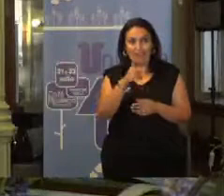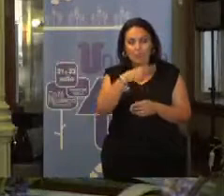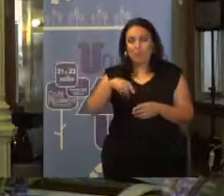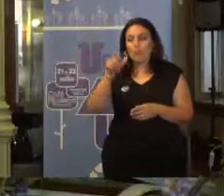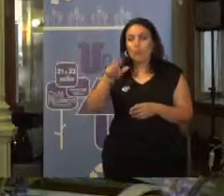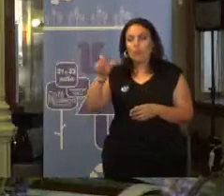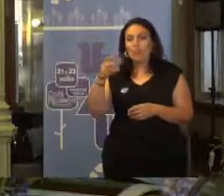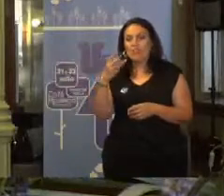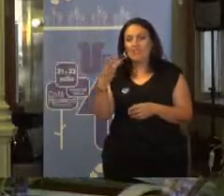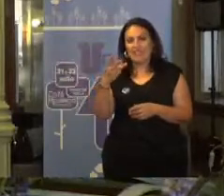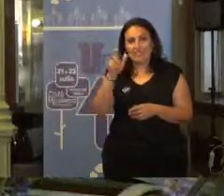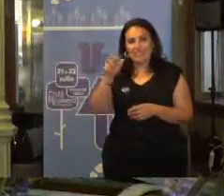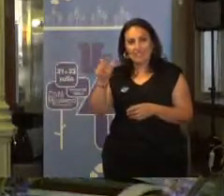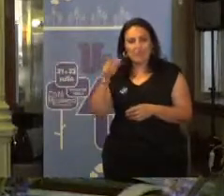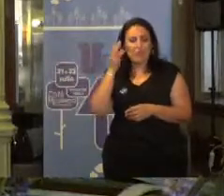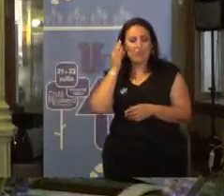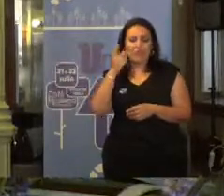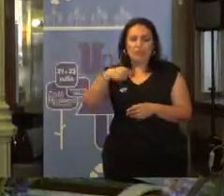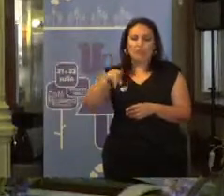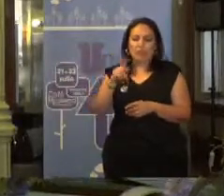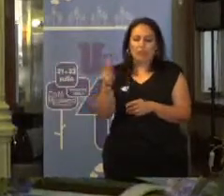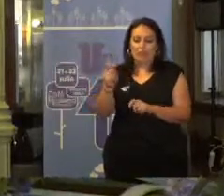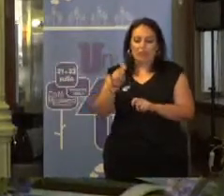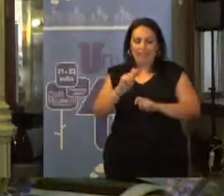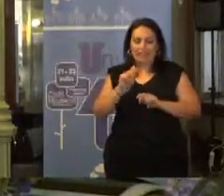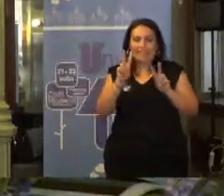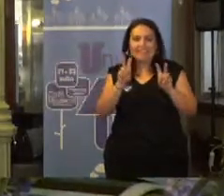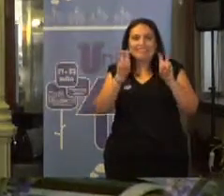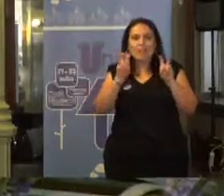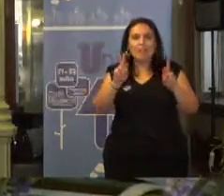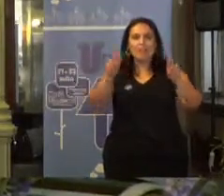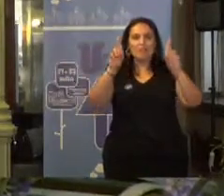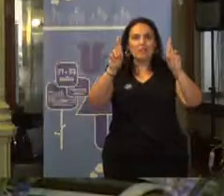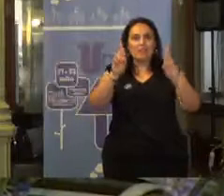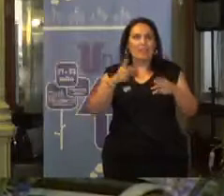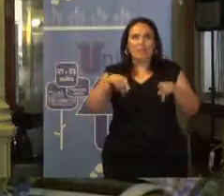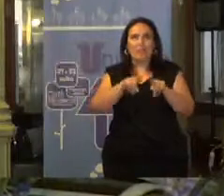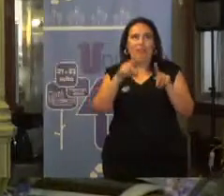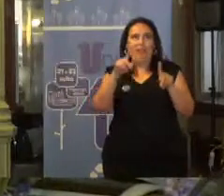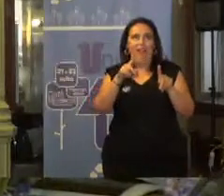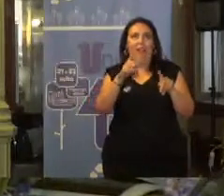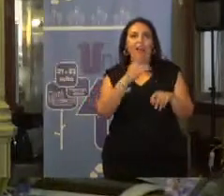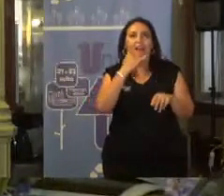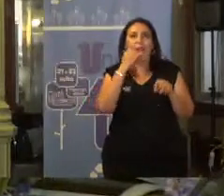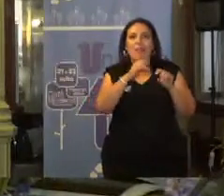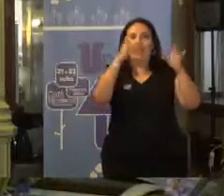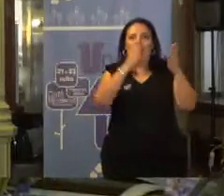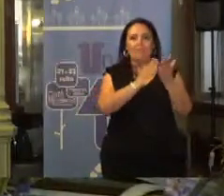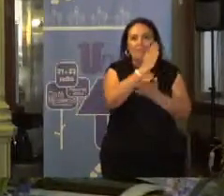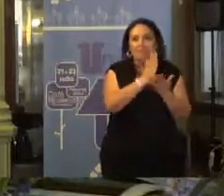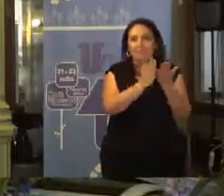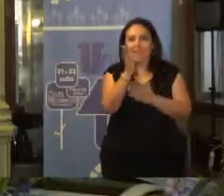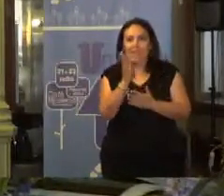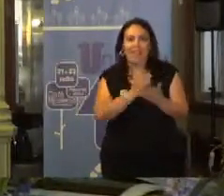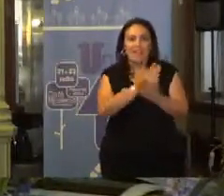aquí. Cando falamos de esperanza, a min inevitablemente venme á mente o mito de Pandora, que hai dúas versións, as dúas